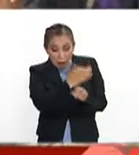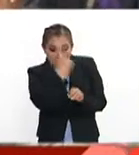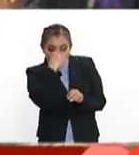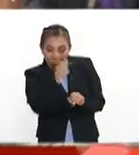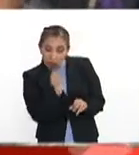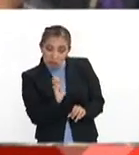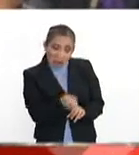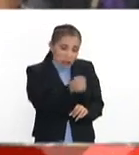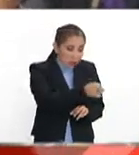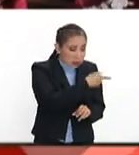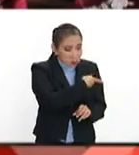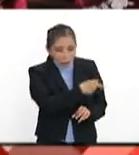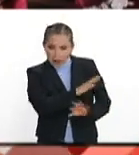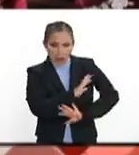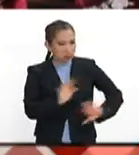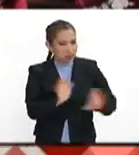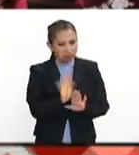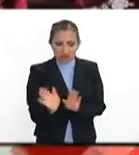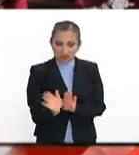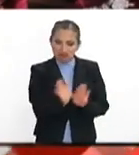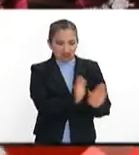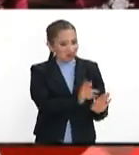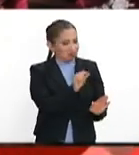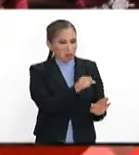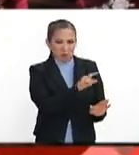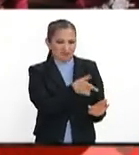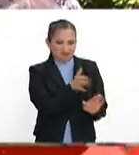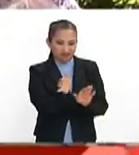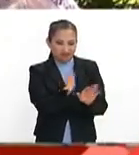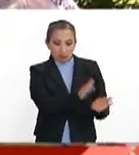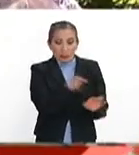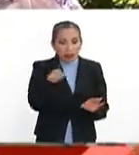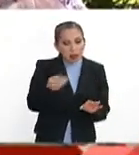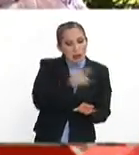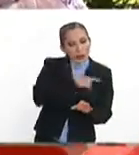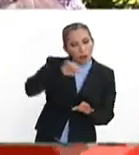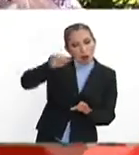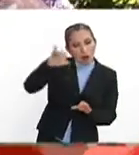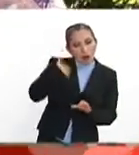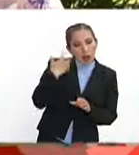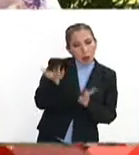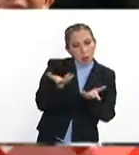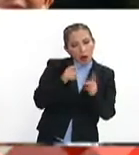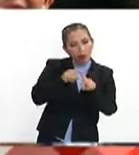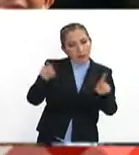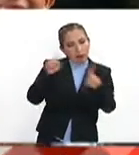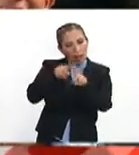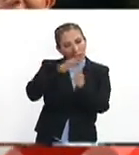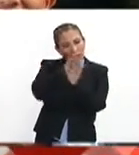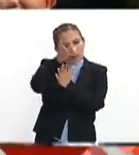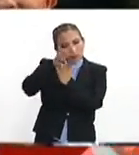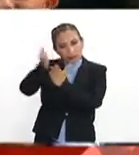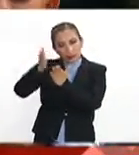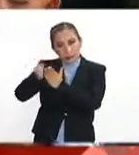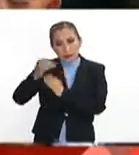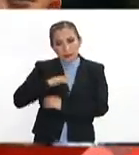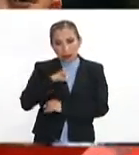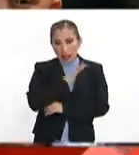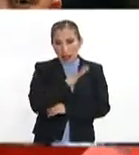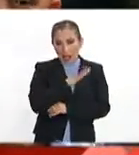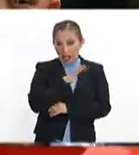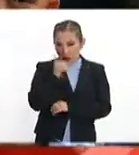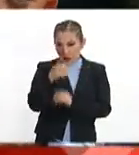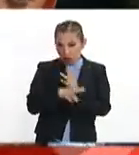para establecer que una familia vive en condición de pobreza y había que hacerlo multidimensional. Y ahí hay 6 carencias que son